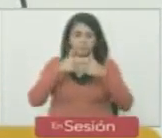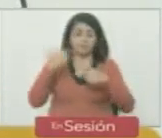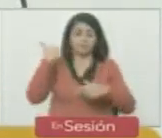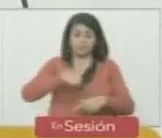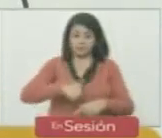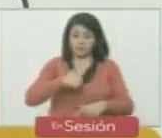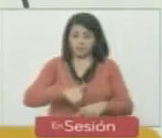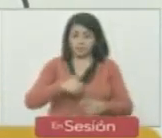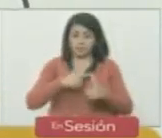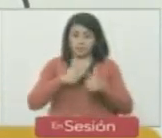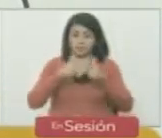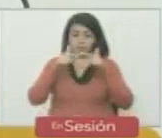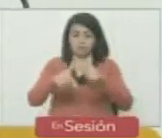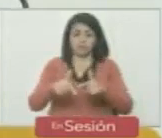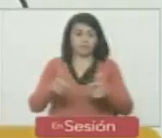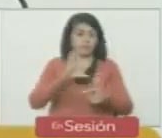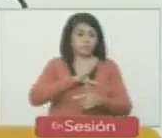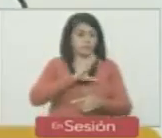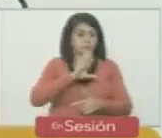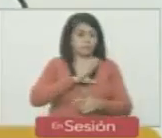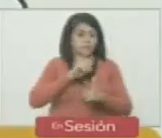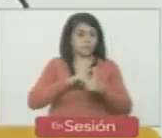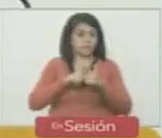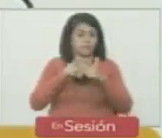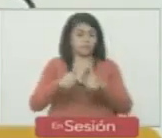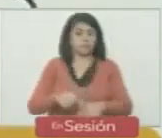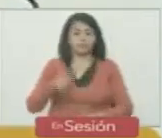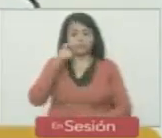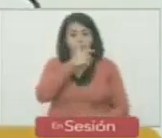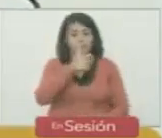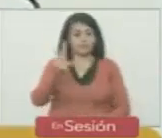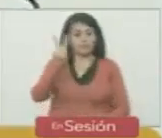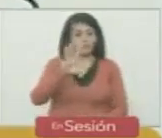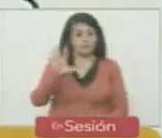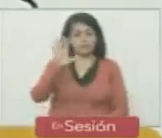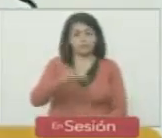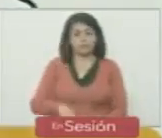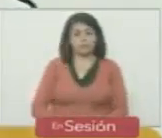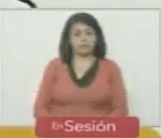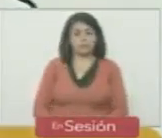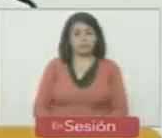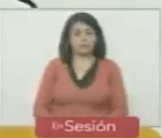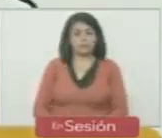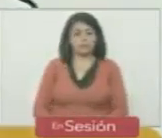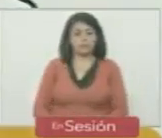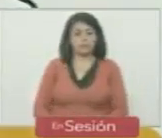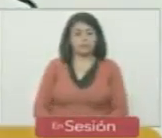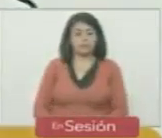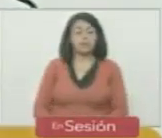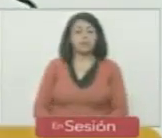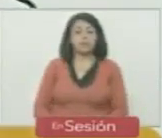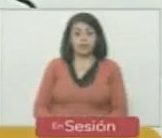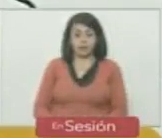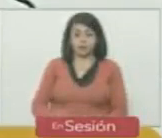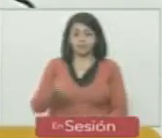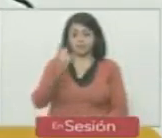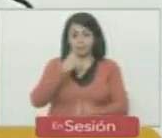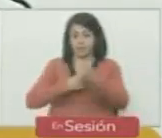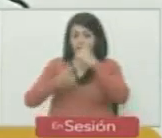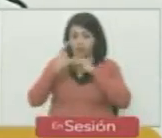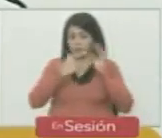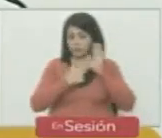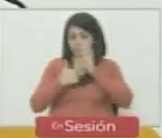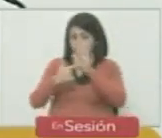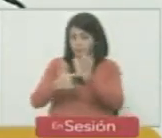de Argentina y que pertenece al pueblo venezolano. Como marco teórico